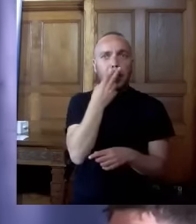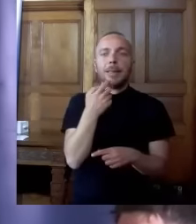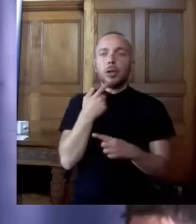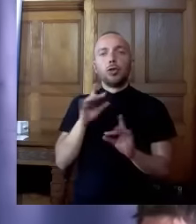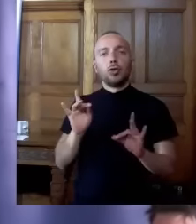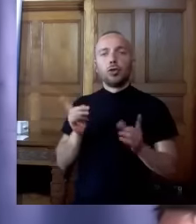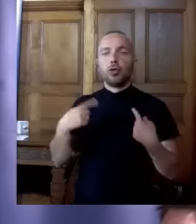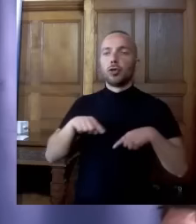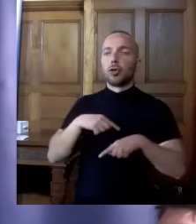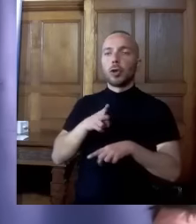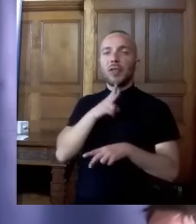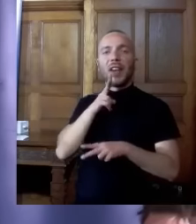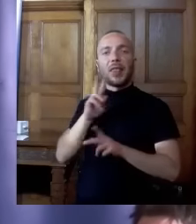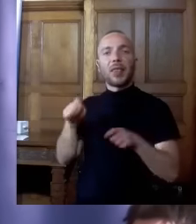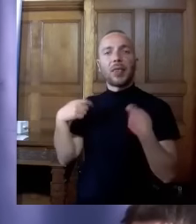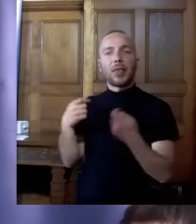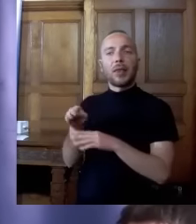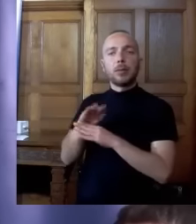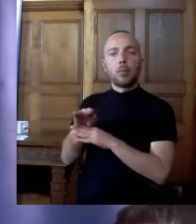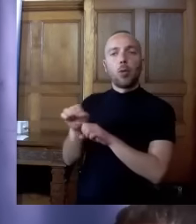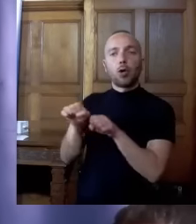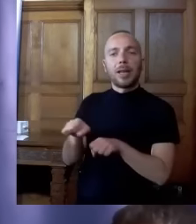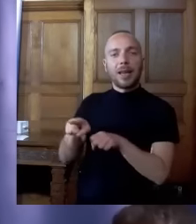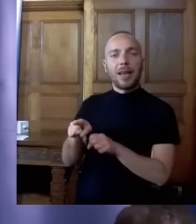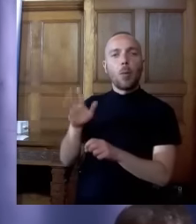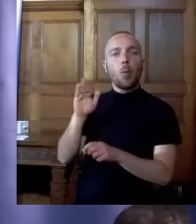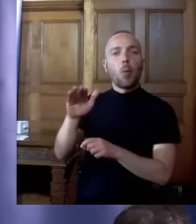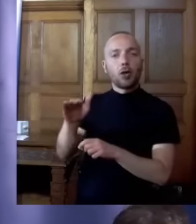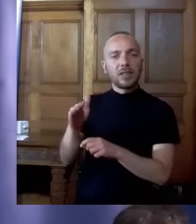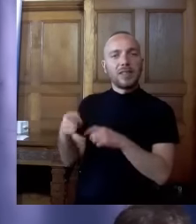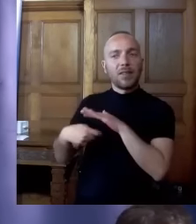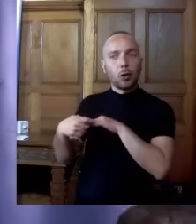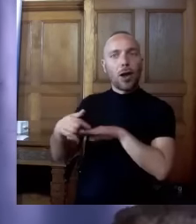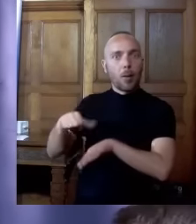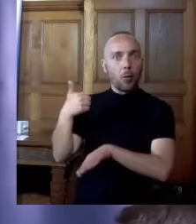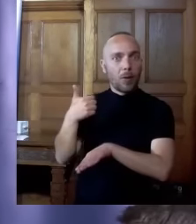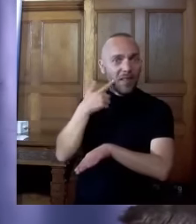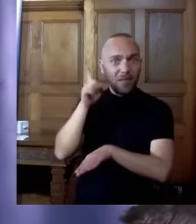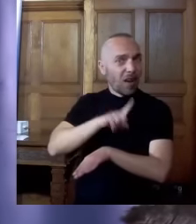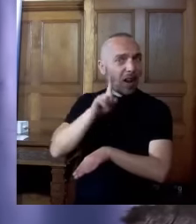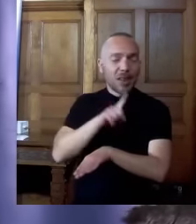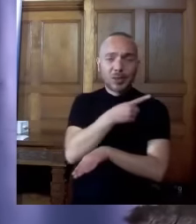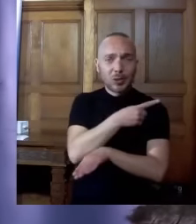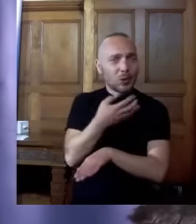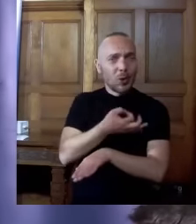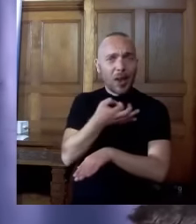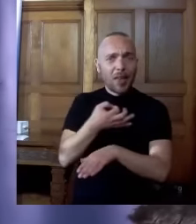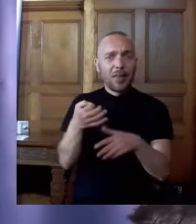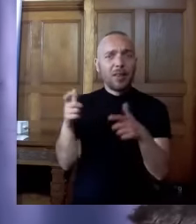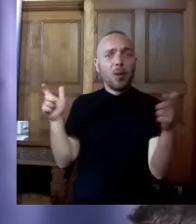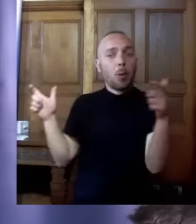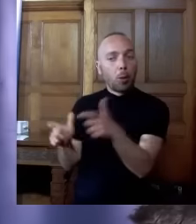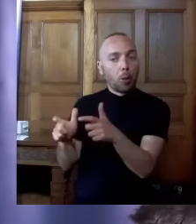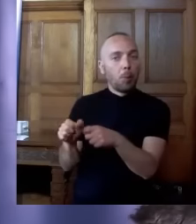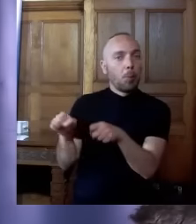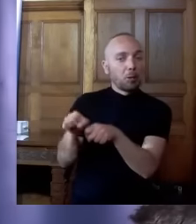Nosotros somos muy verdes porque hemos aprobado los montes de vitoria es falso lo que están haciendo en verdad es desproteger losos